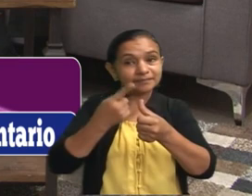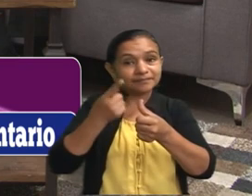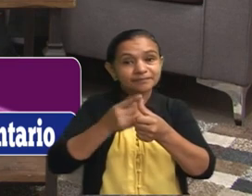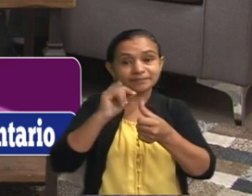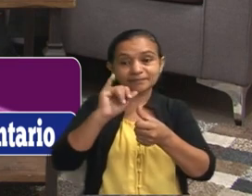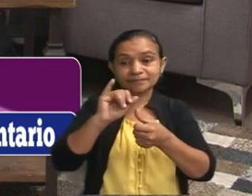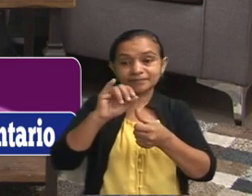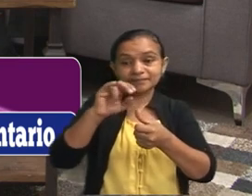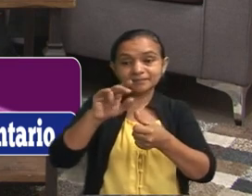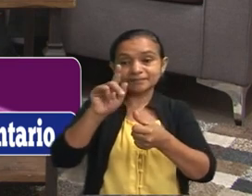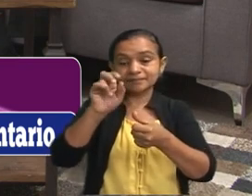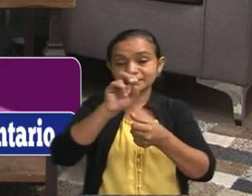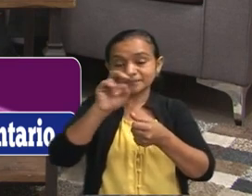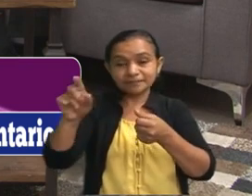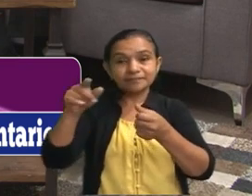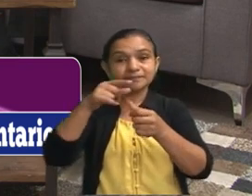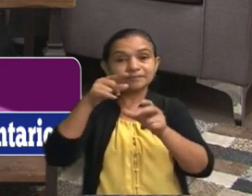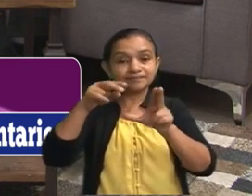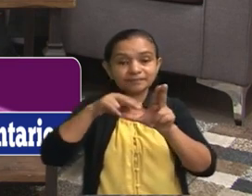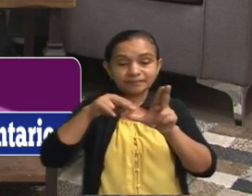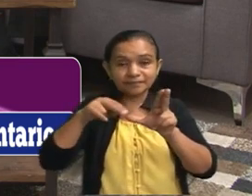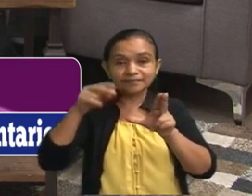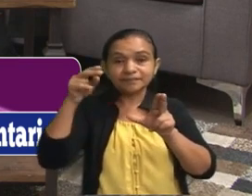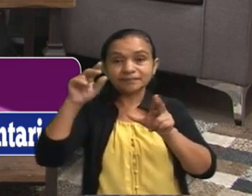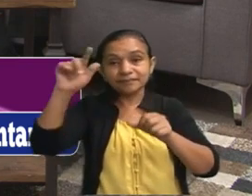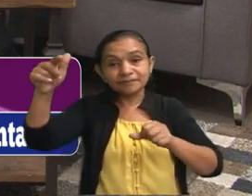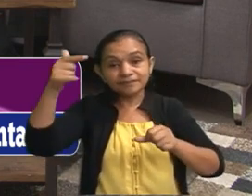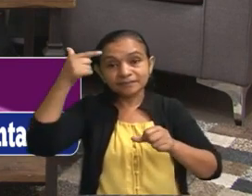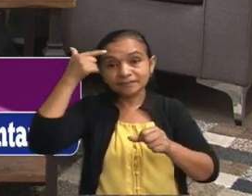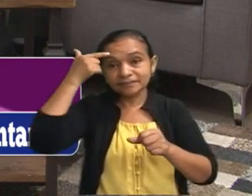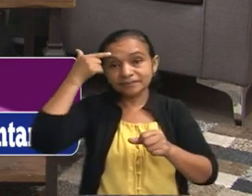SINAPET, Defensa Civil, gobierno,